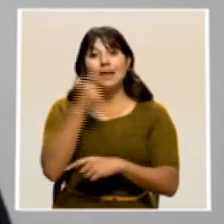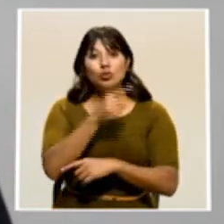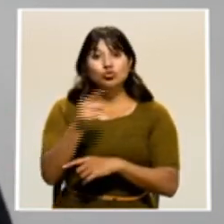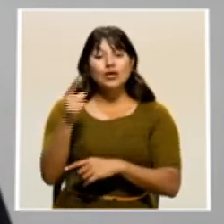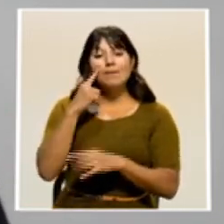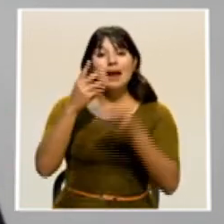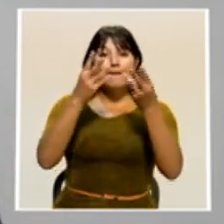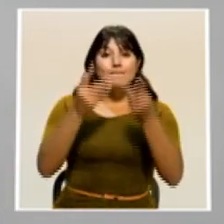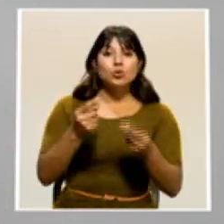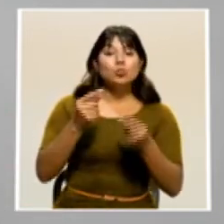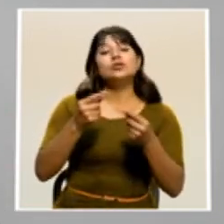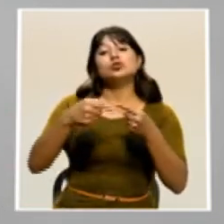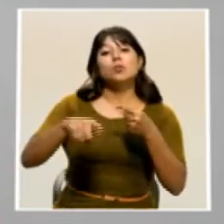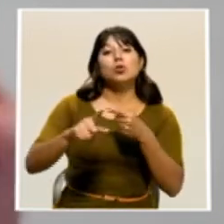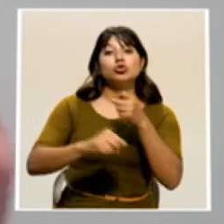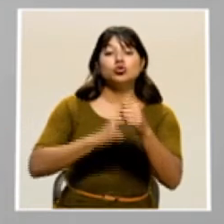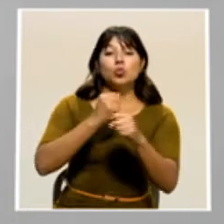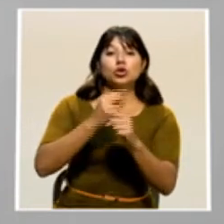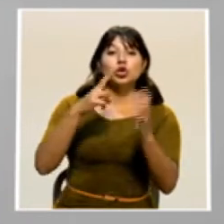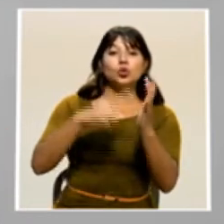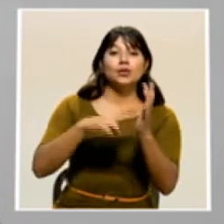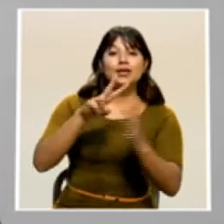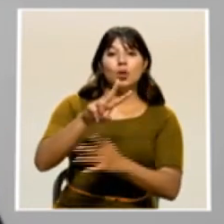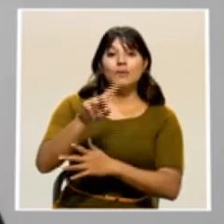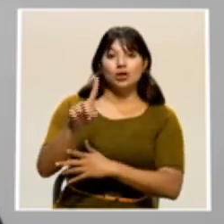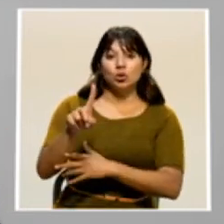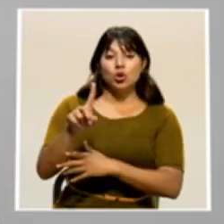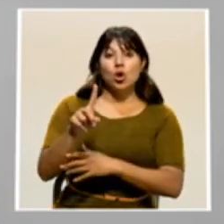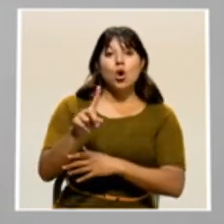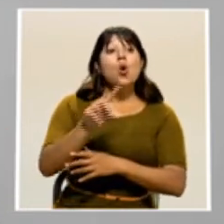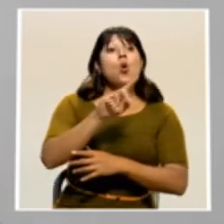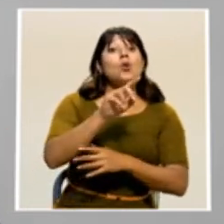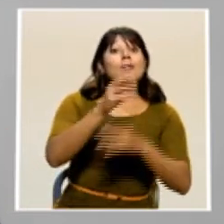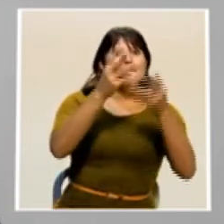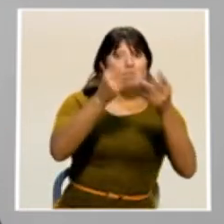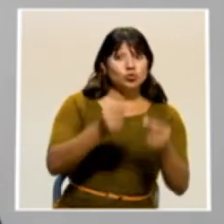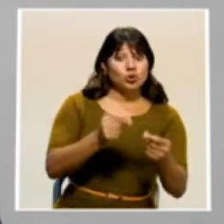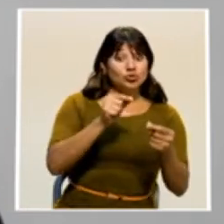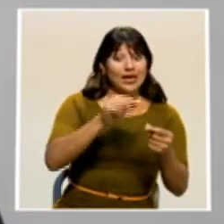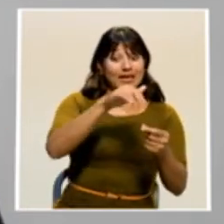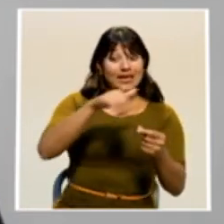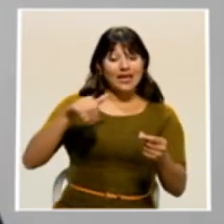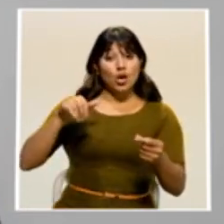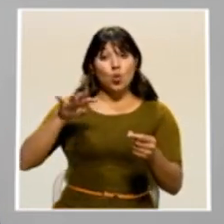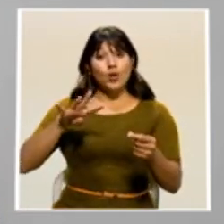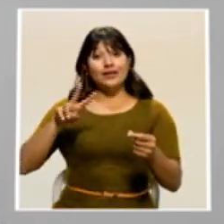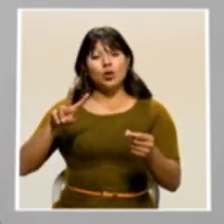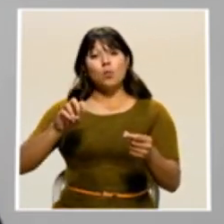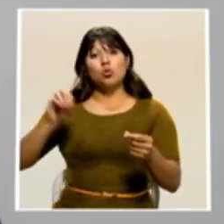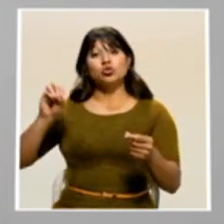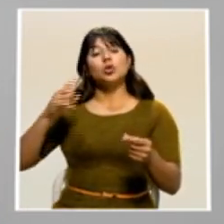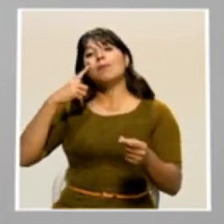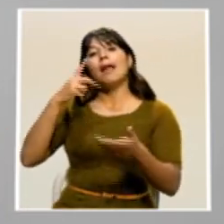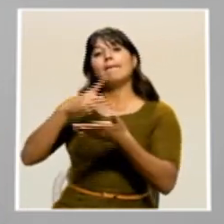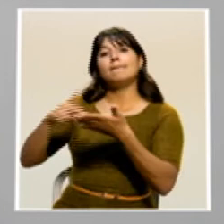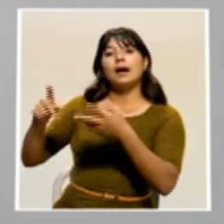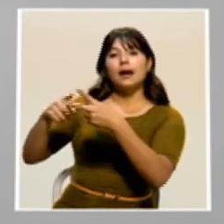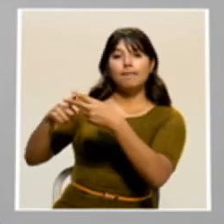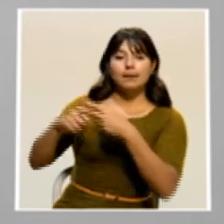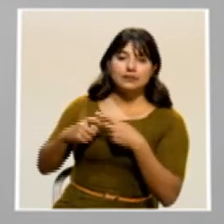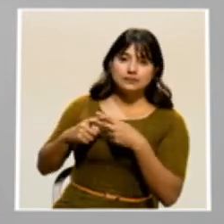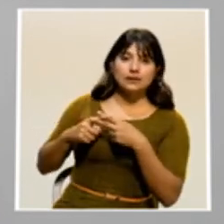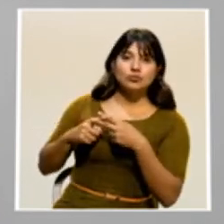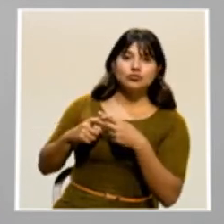presupuesto del 2021, el 42% del presupuesto está destinado al servicio de la deuda, es decir, a amortizar y